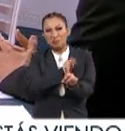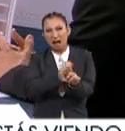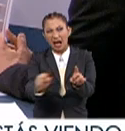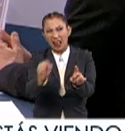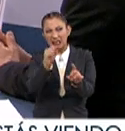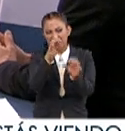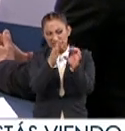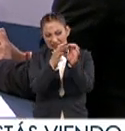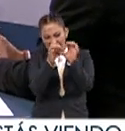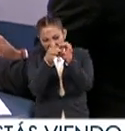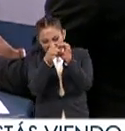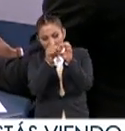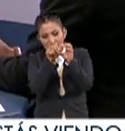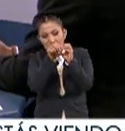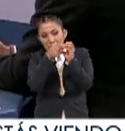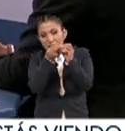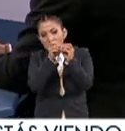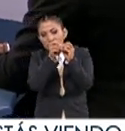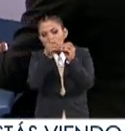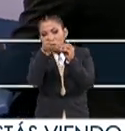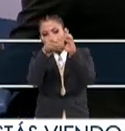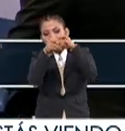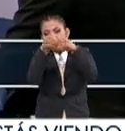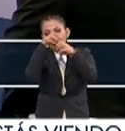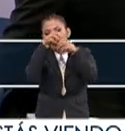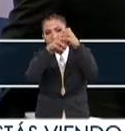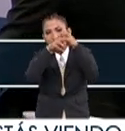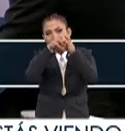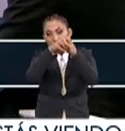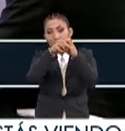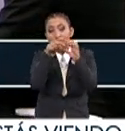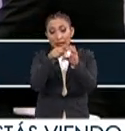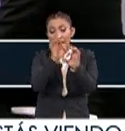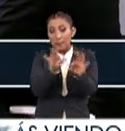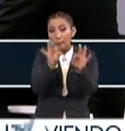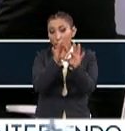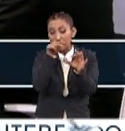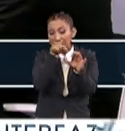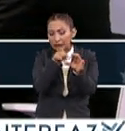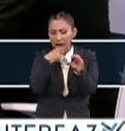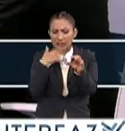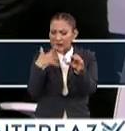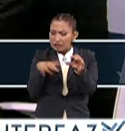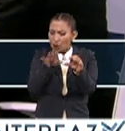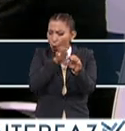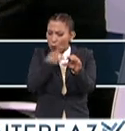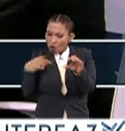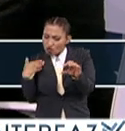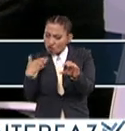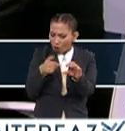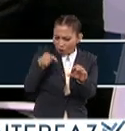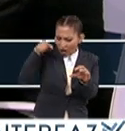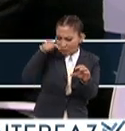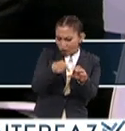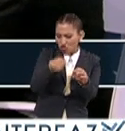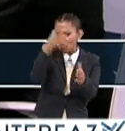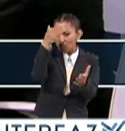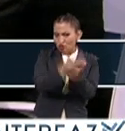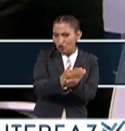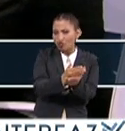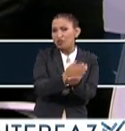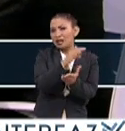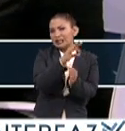o células troncales tumorales, y estas células también son muy importantes y se está buscando la forma de bloquear